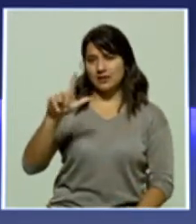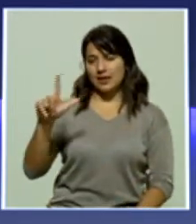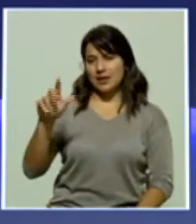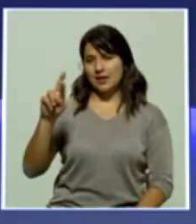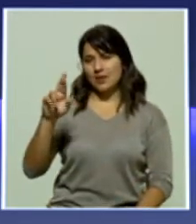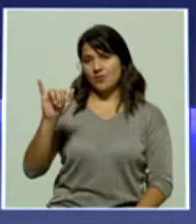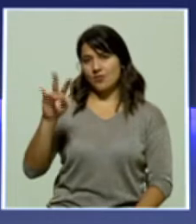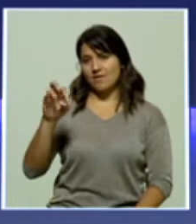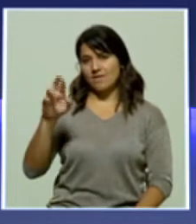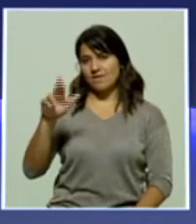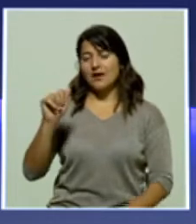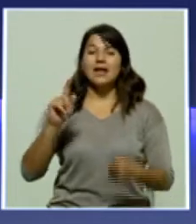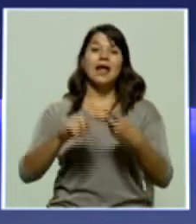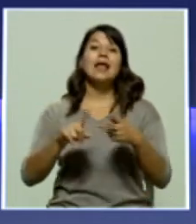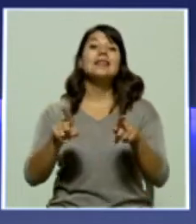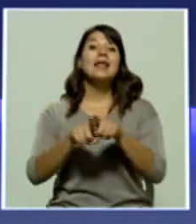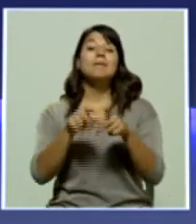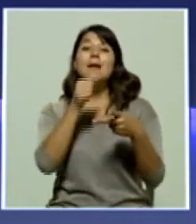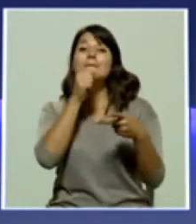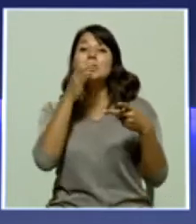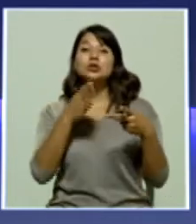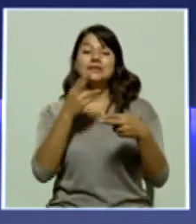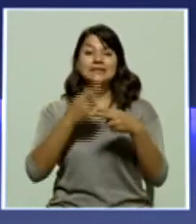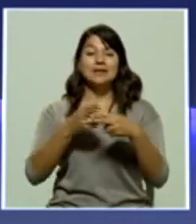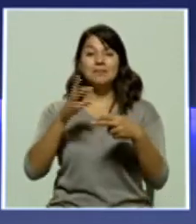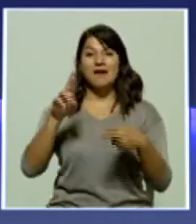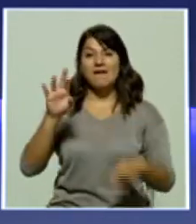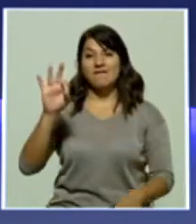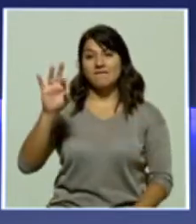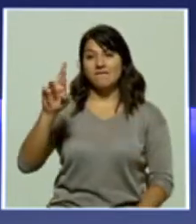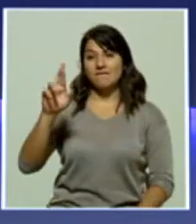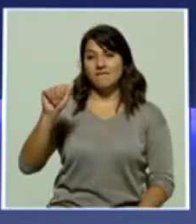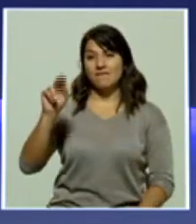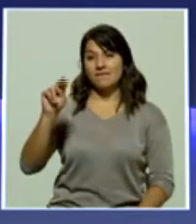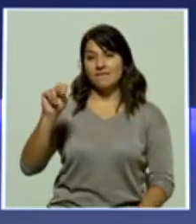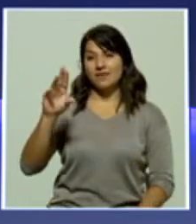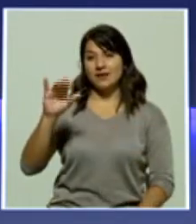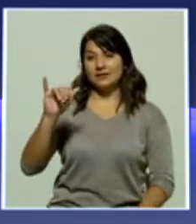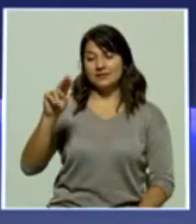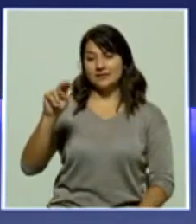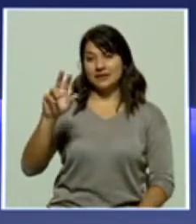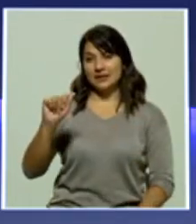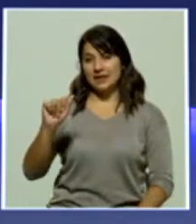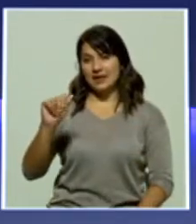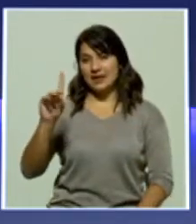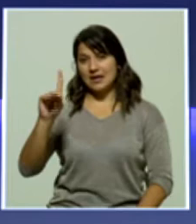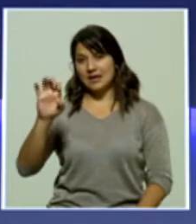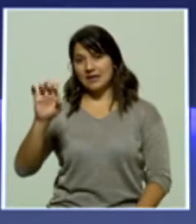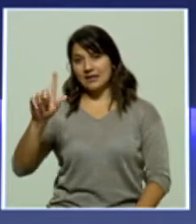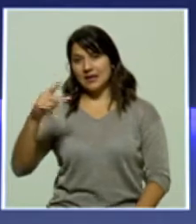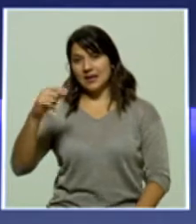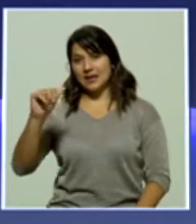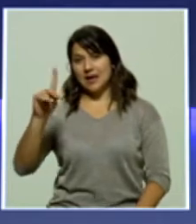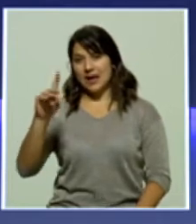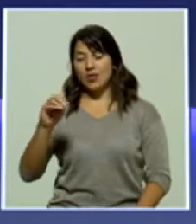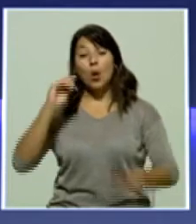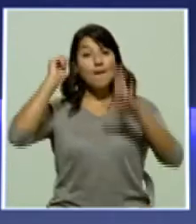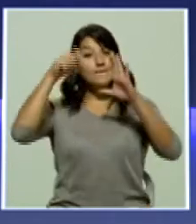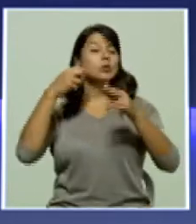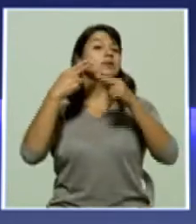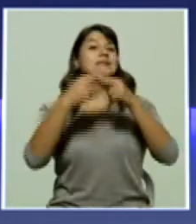y también periodista Francina Delgado. En la película se llama Justicia y